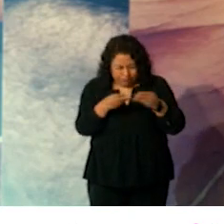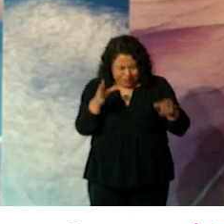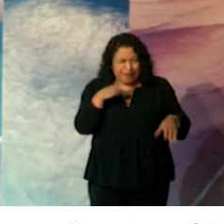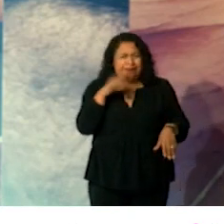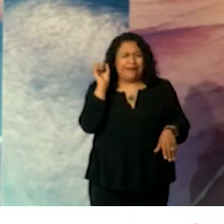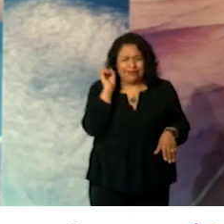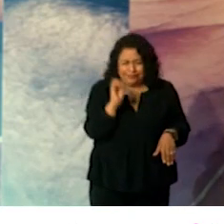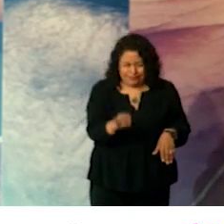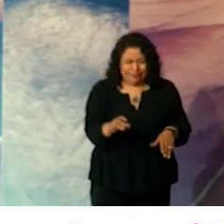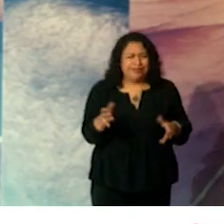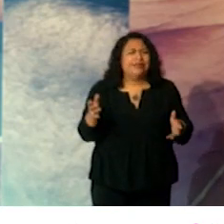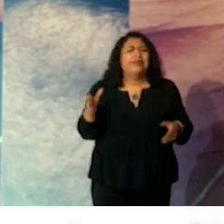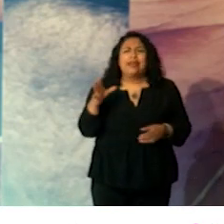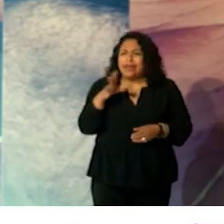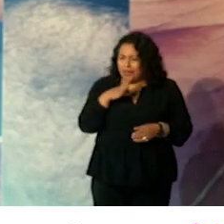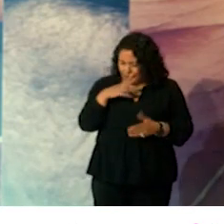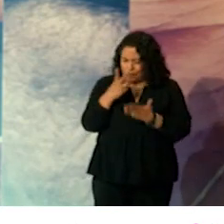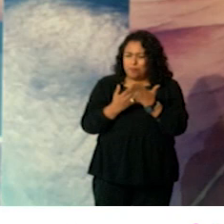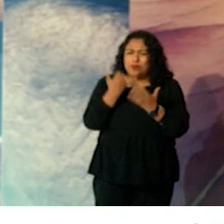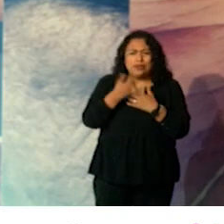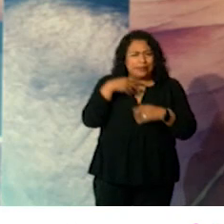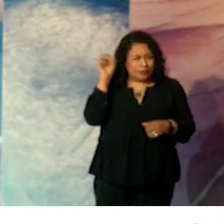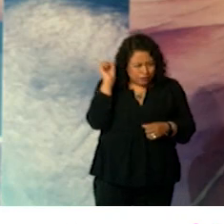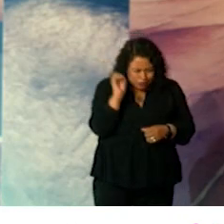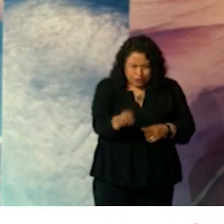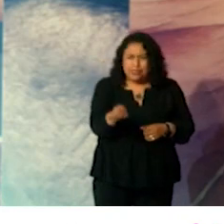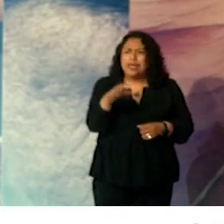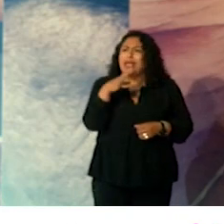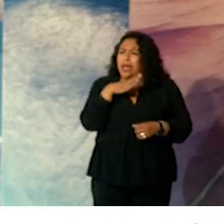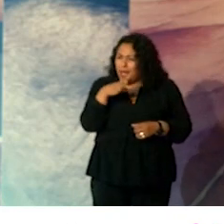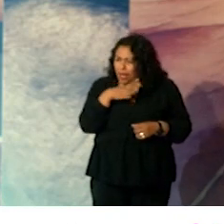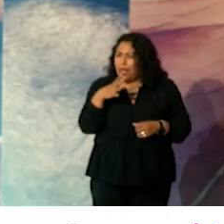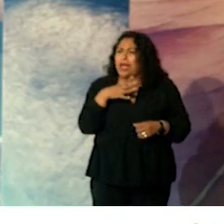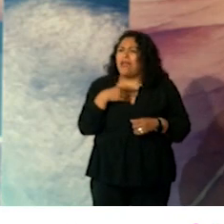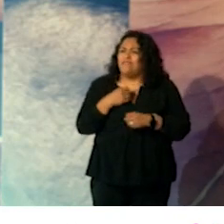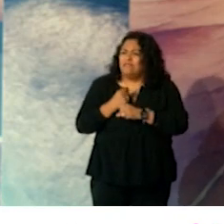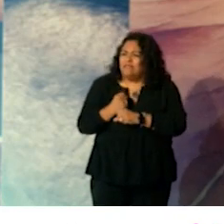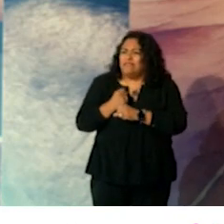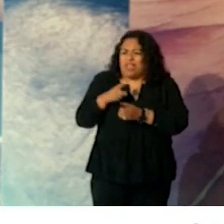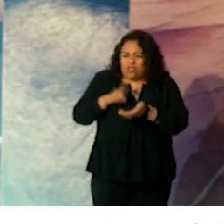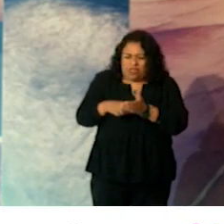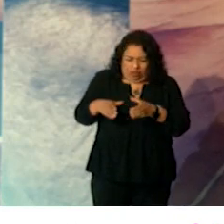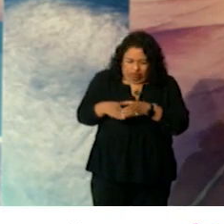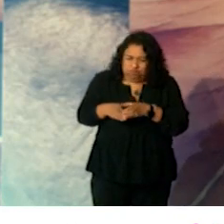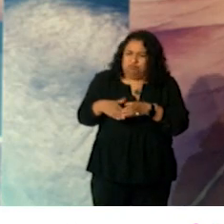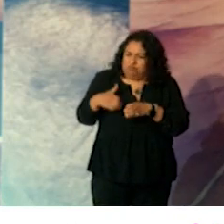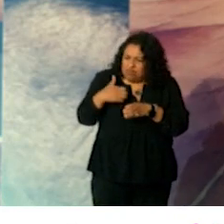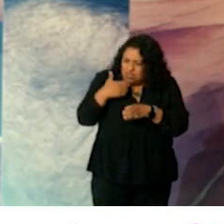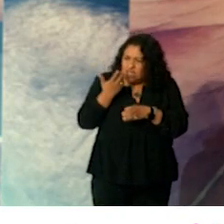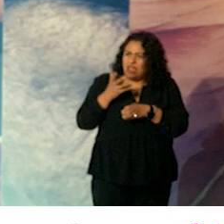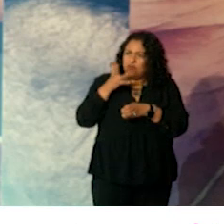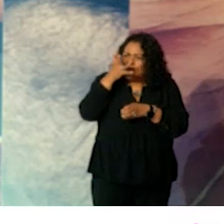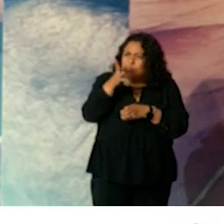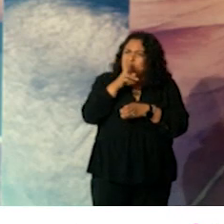soluciones, es que sí hay proyectos, es que sí se están construyendo resistencias locales que están buscando un